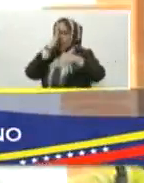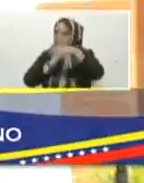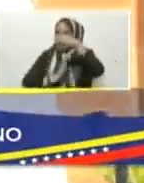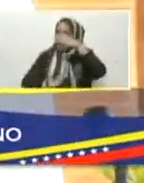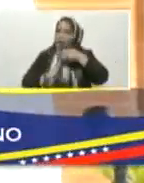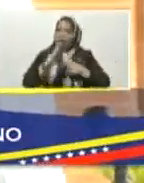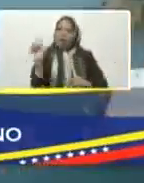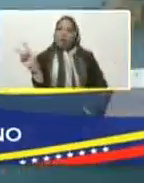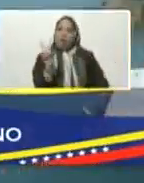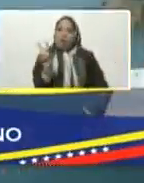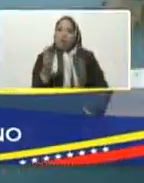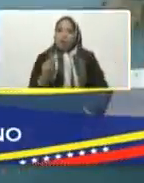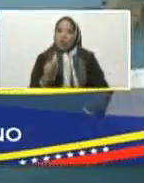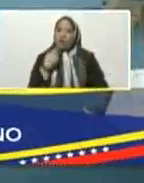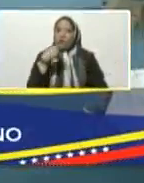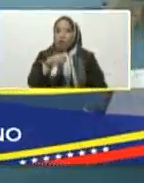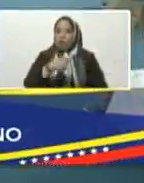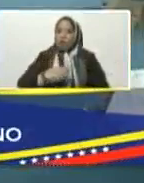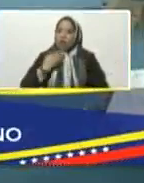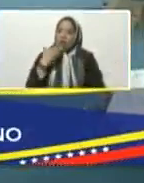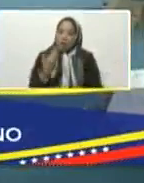Venezuela y a usted. Muchas gracias.